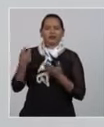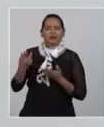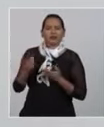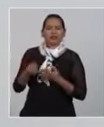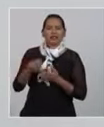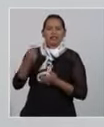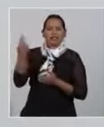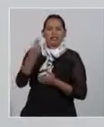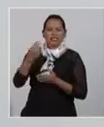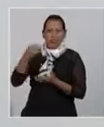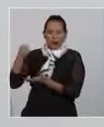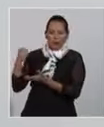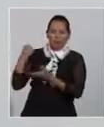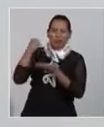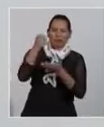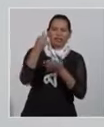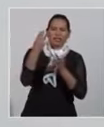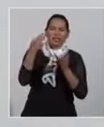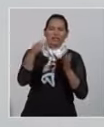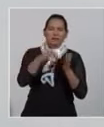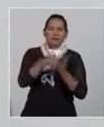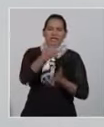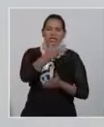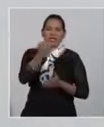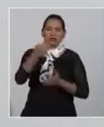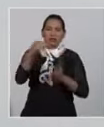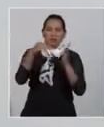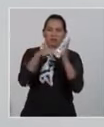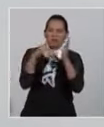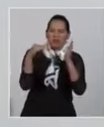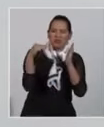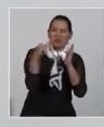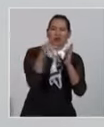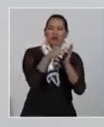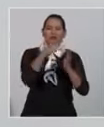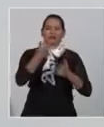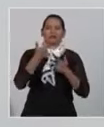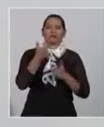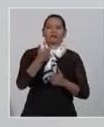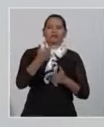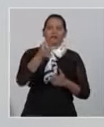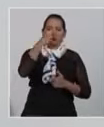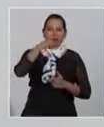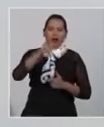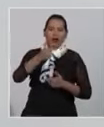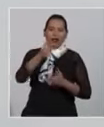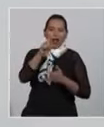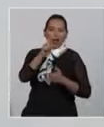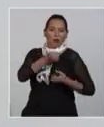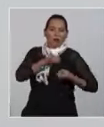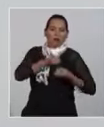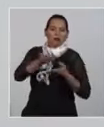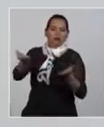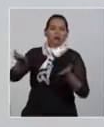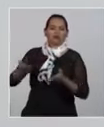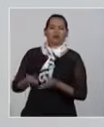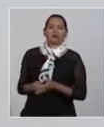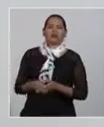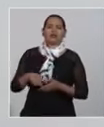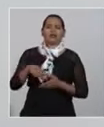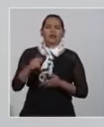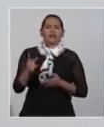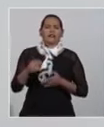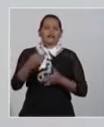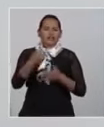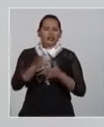3.500 millones de pesos para garantizar el abasto de agua. En este contexto, se llevó a cabo una reingeniería con una licitación